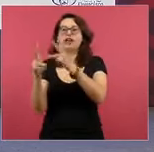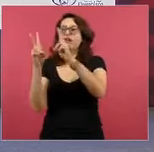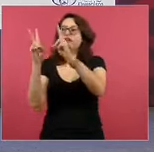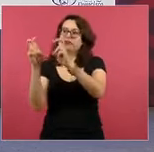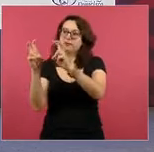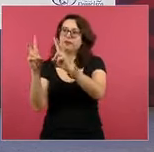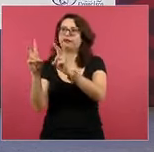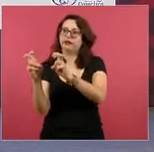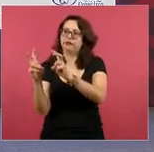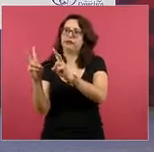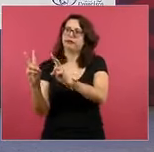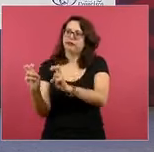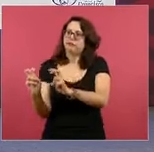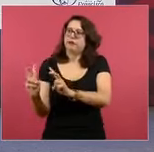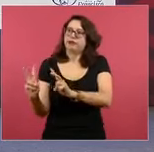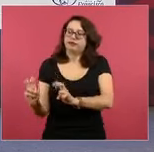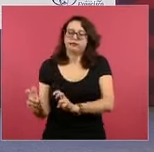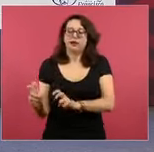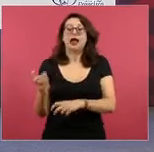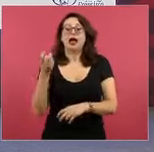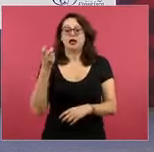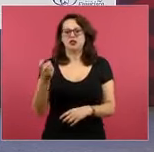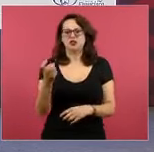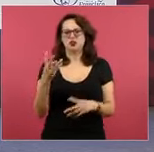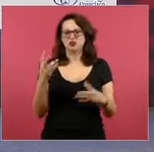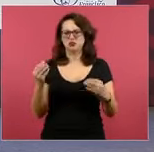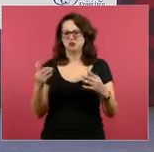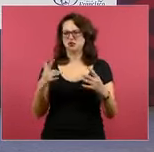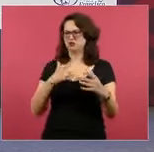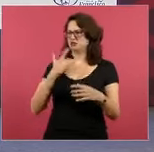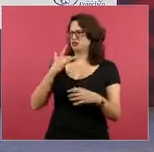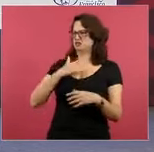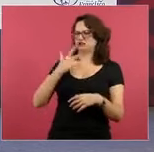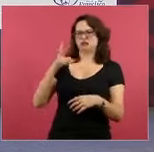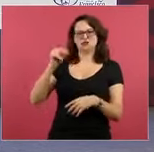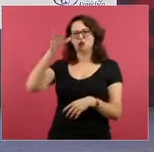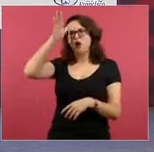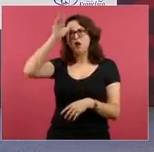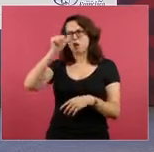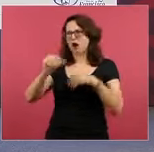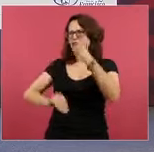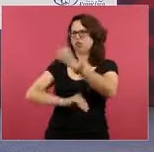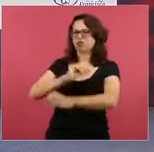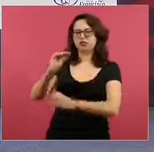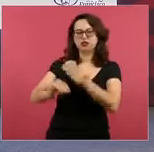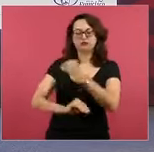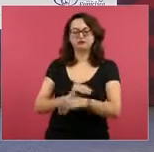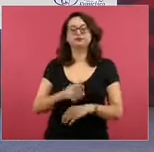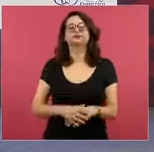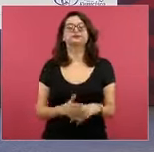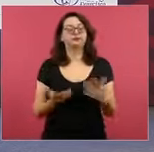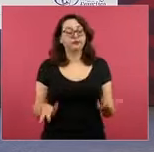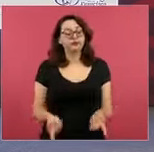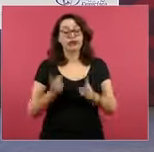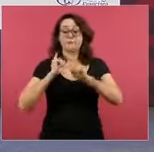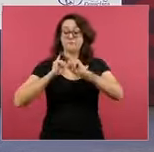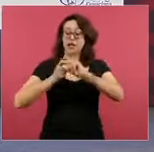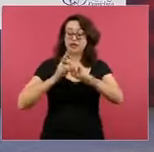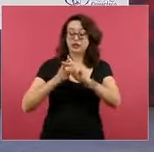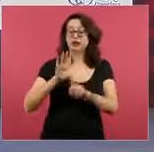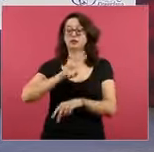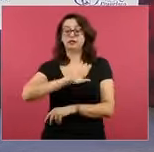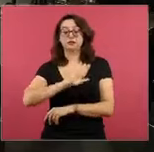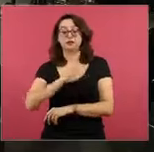o mayor atención, si ustedes gustan. Los conocimientos disciplinarios, esto es, matemáticas, español,